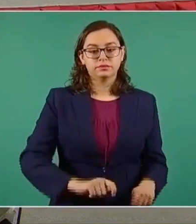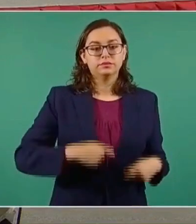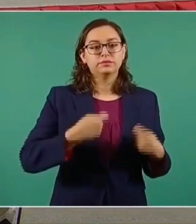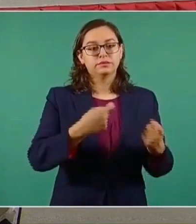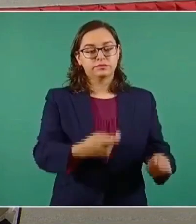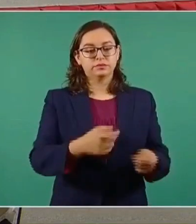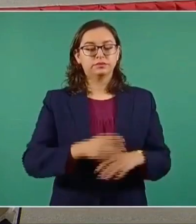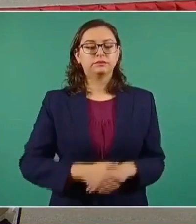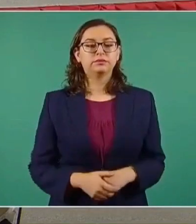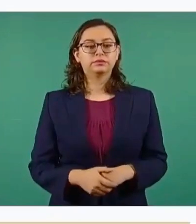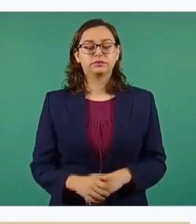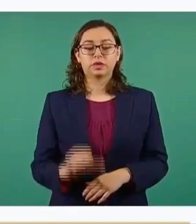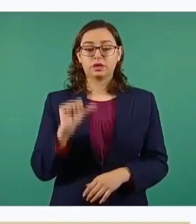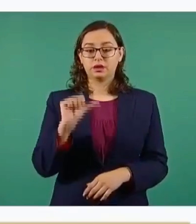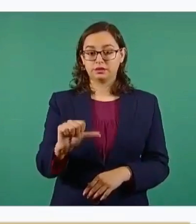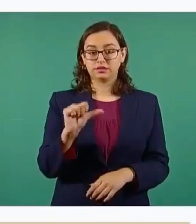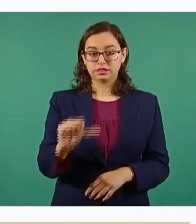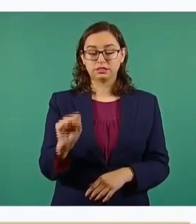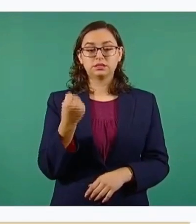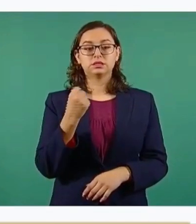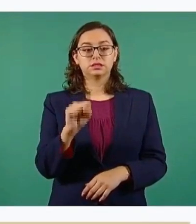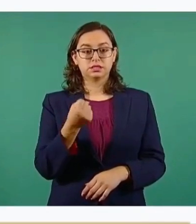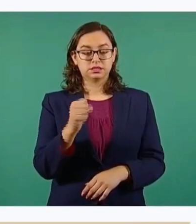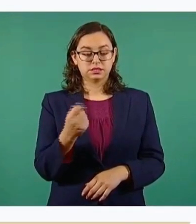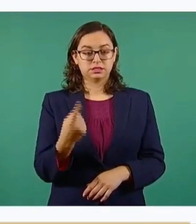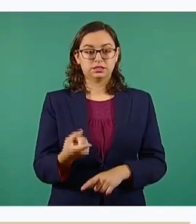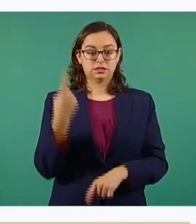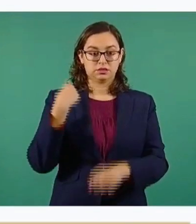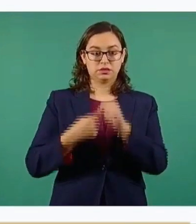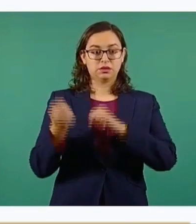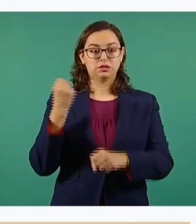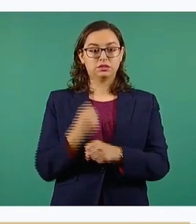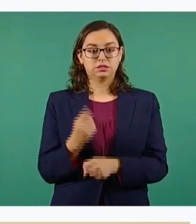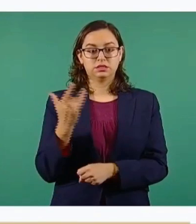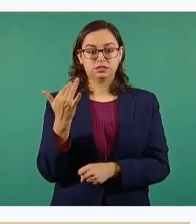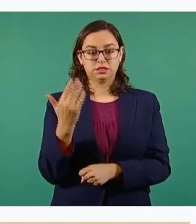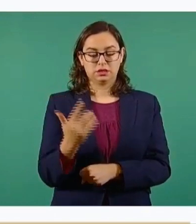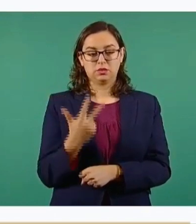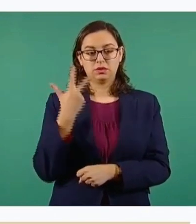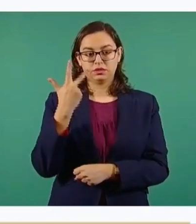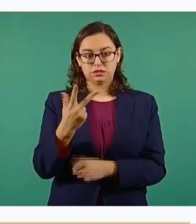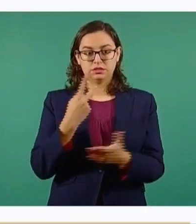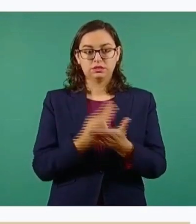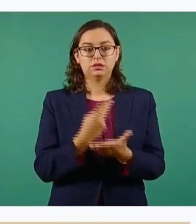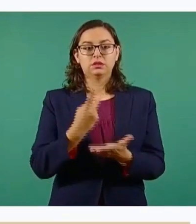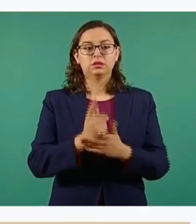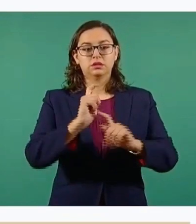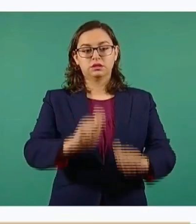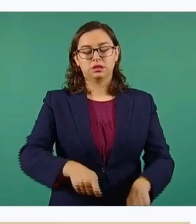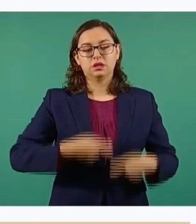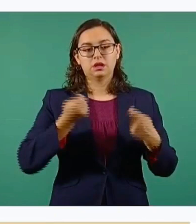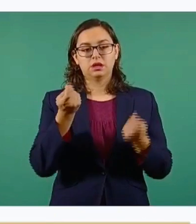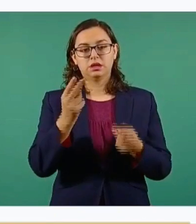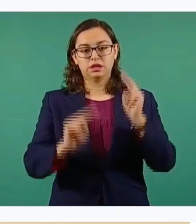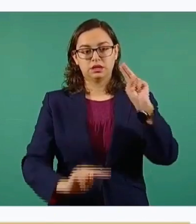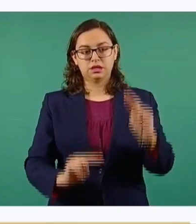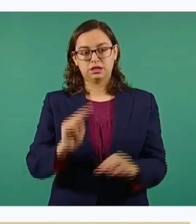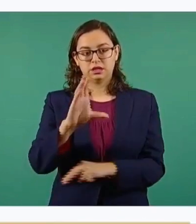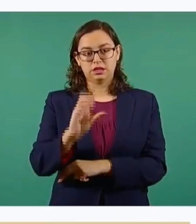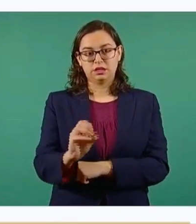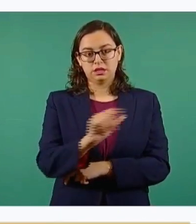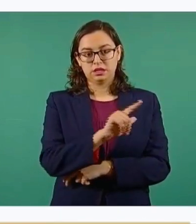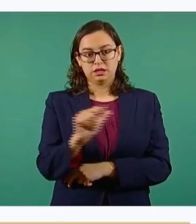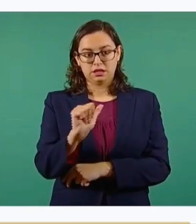condecoraciones. El 16 de septiembre se entregaron 58 condecoraciones en grado collar en el Zócalo de la Ciudad de